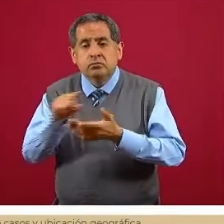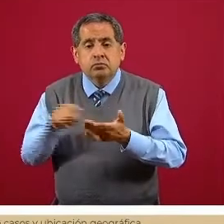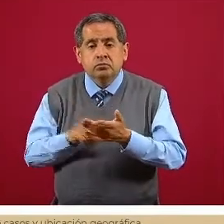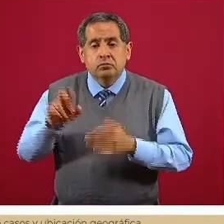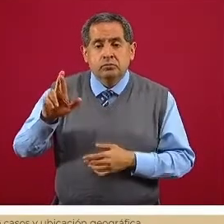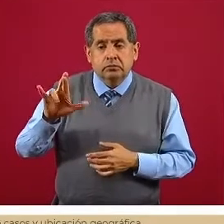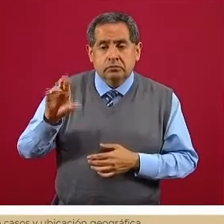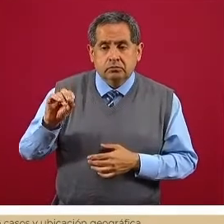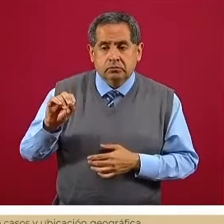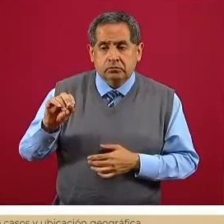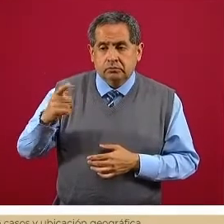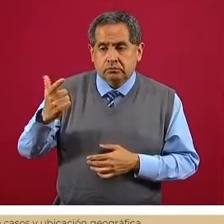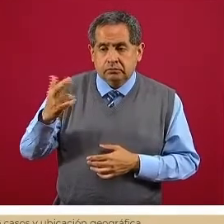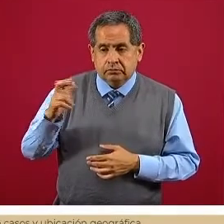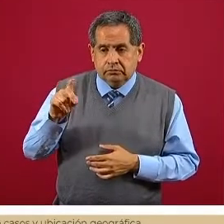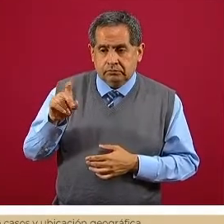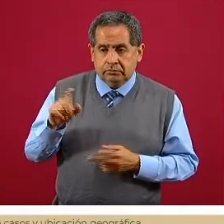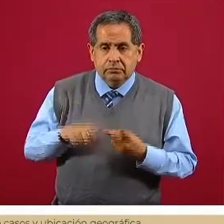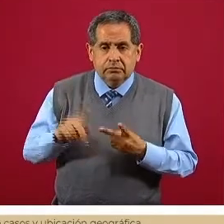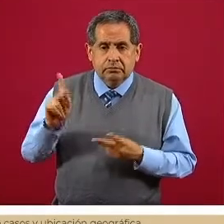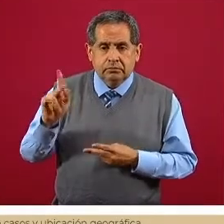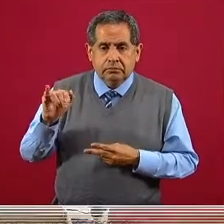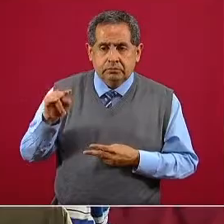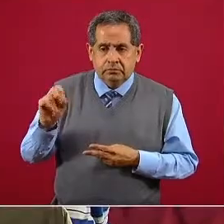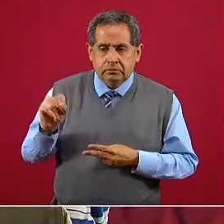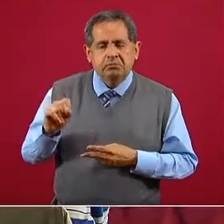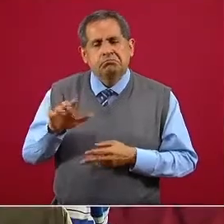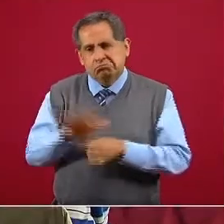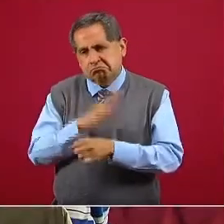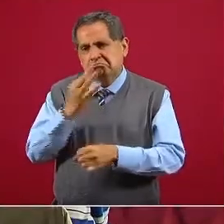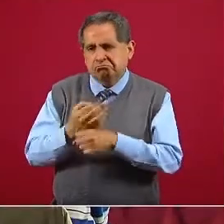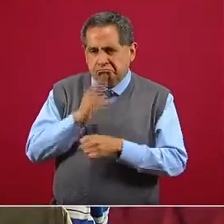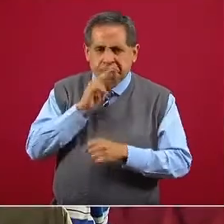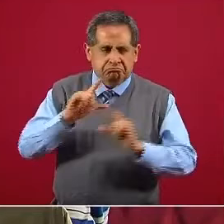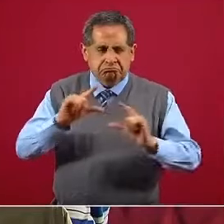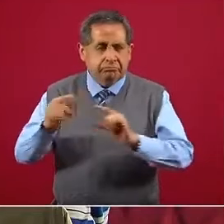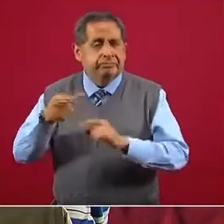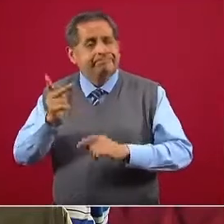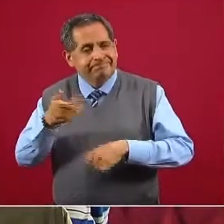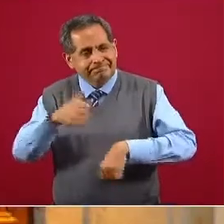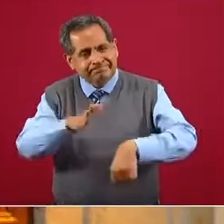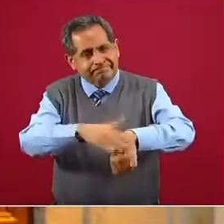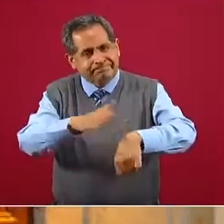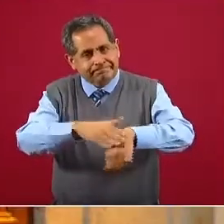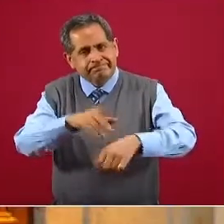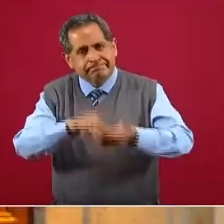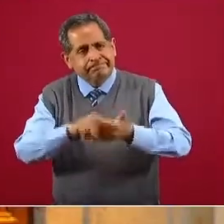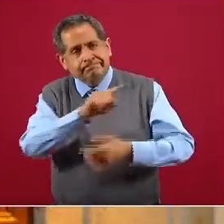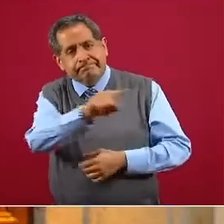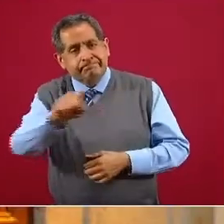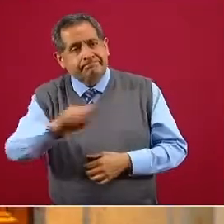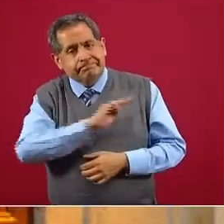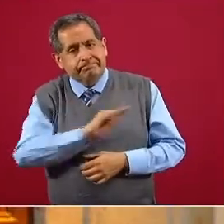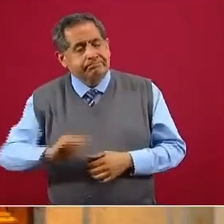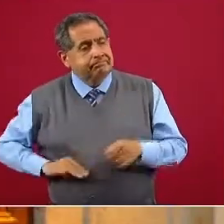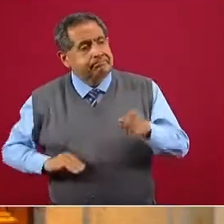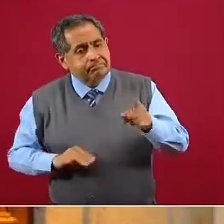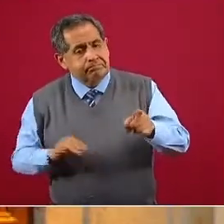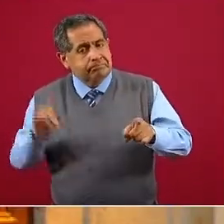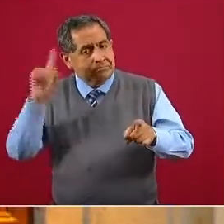Río Grande y Los Pinos, pero entonces también el llamado a las personas que residen en estos municipios